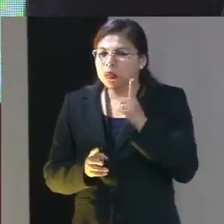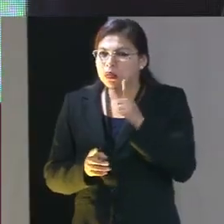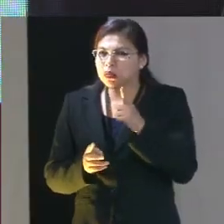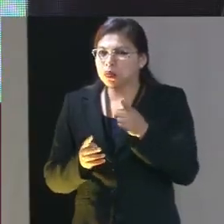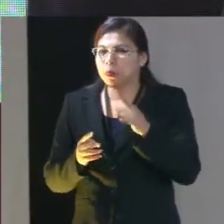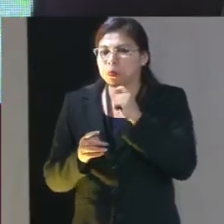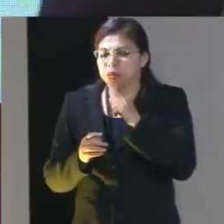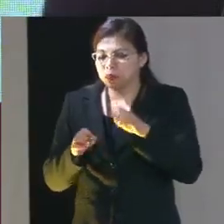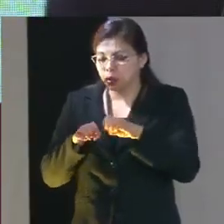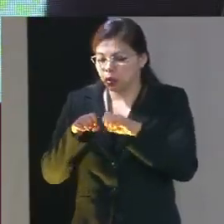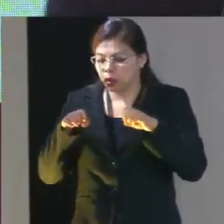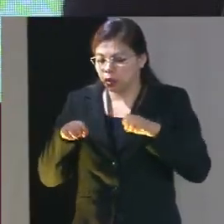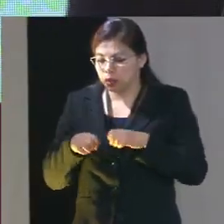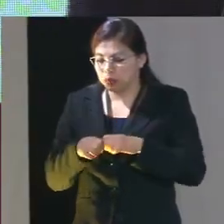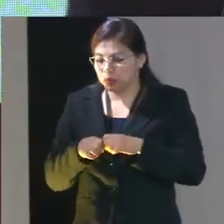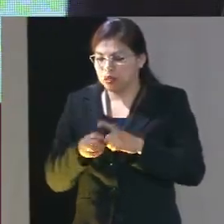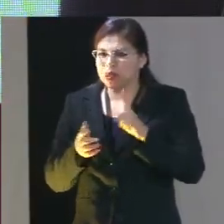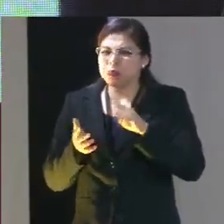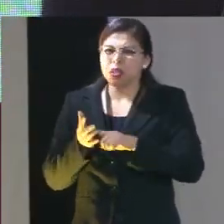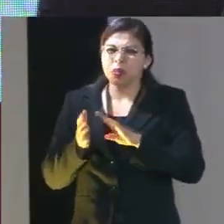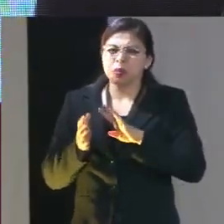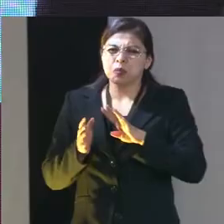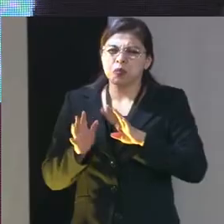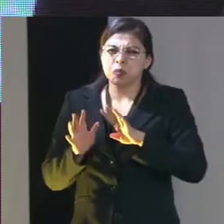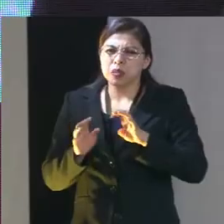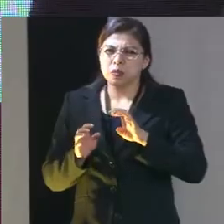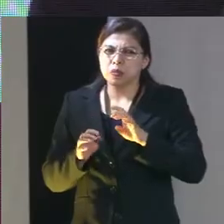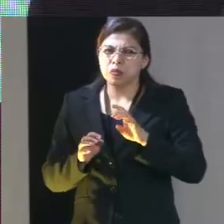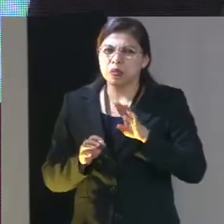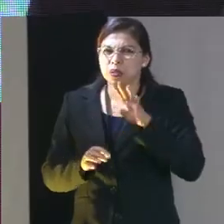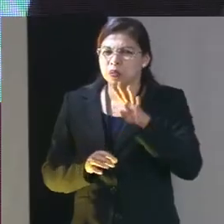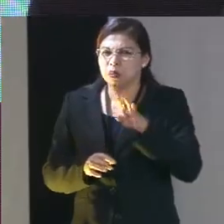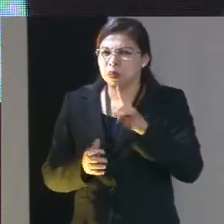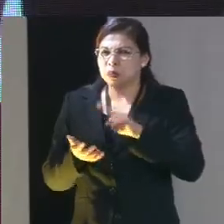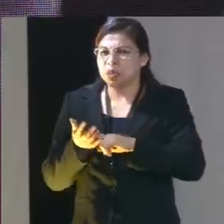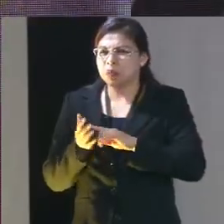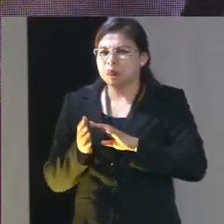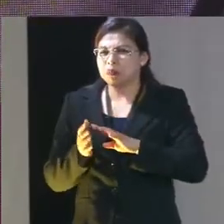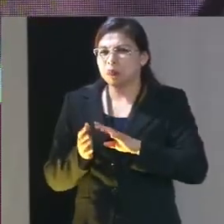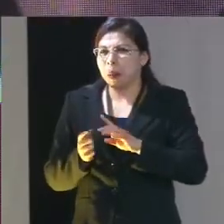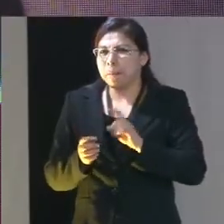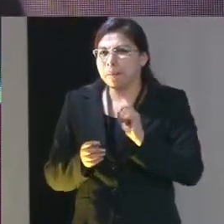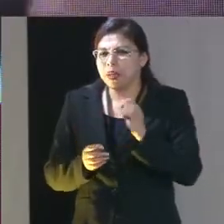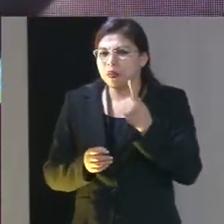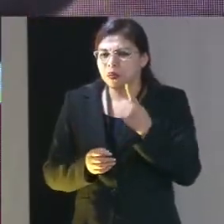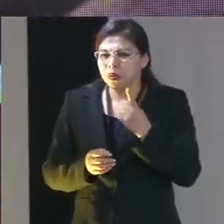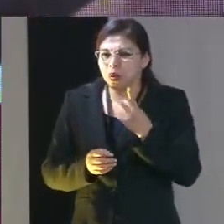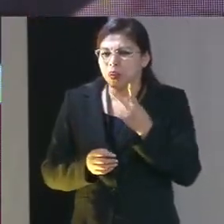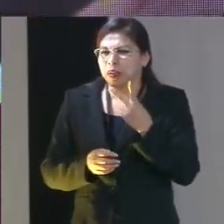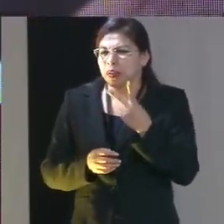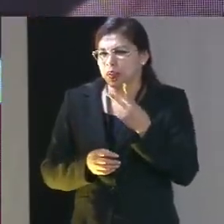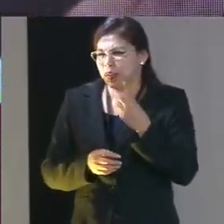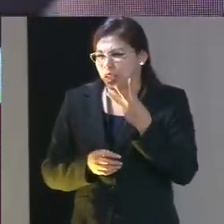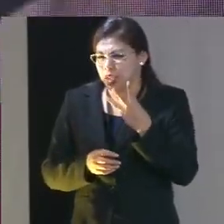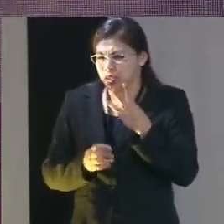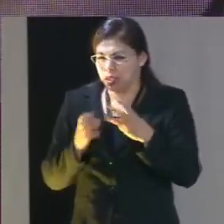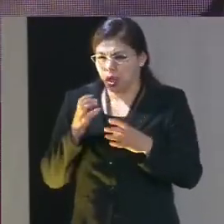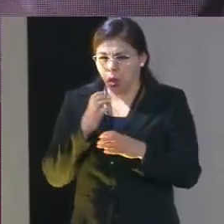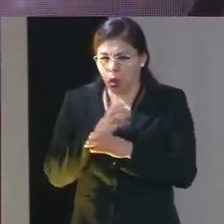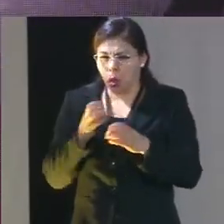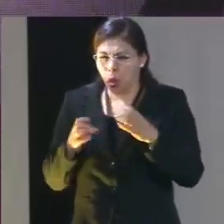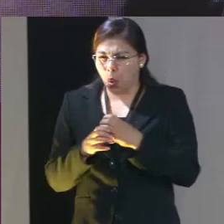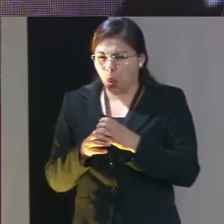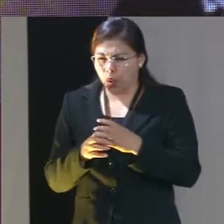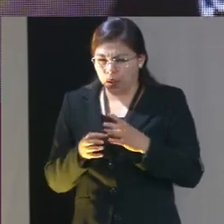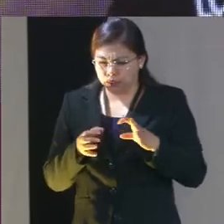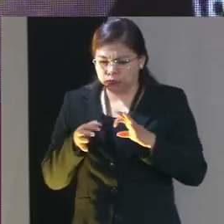México entre 1519 y 1521 fueron 3 cosas simultáneas.